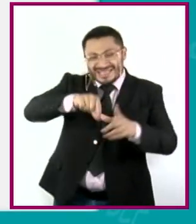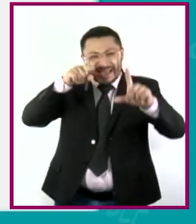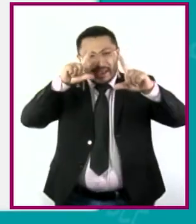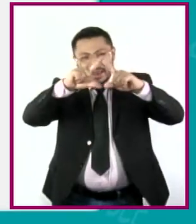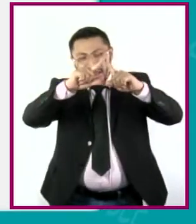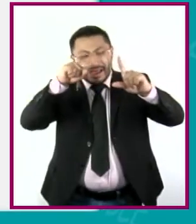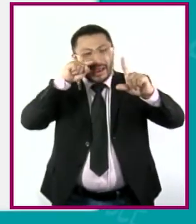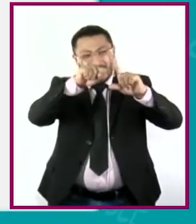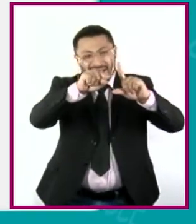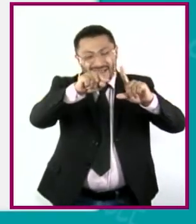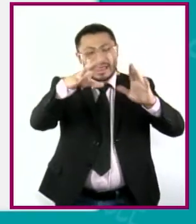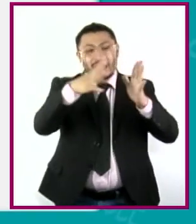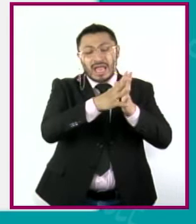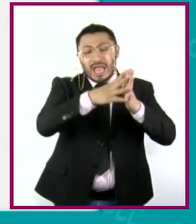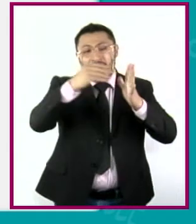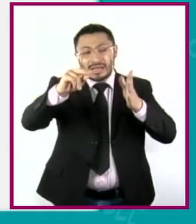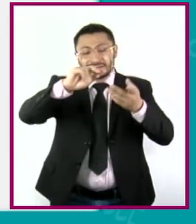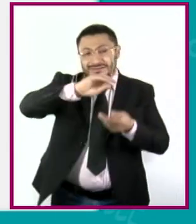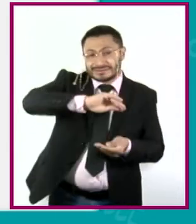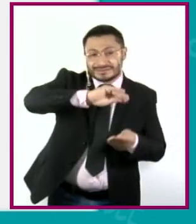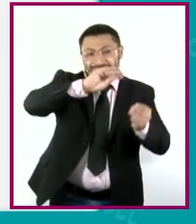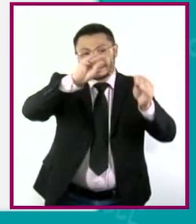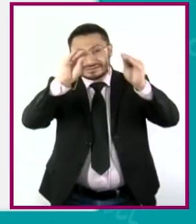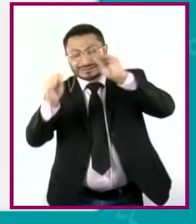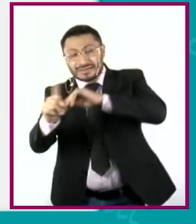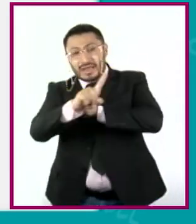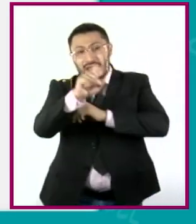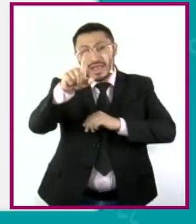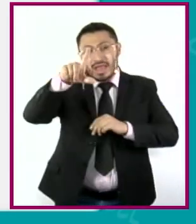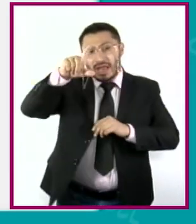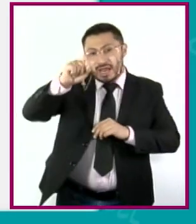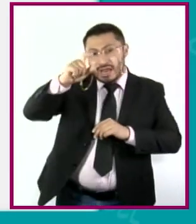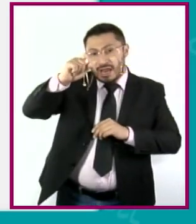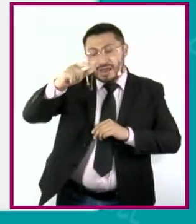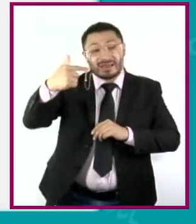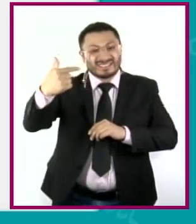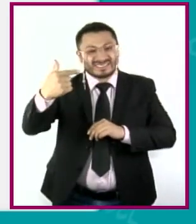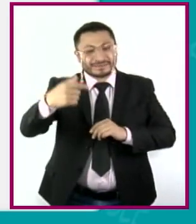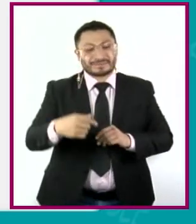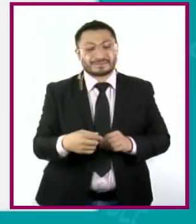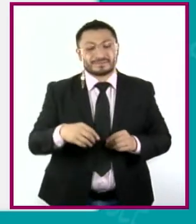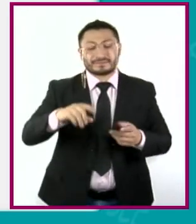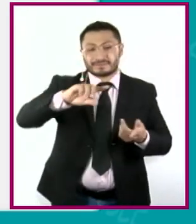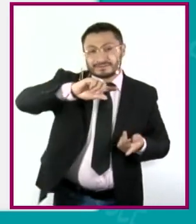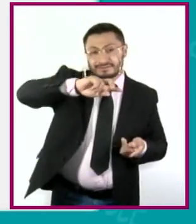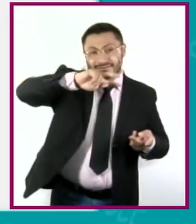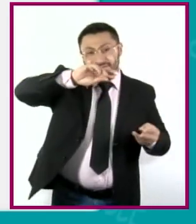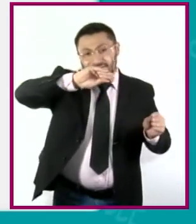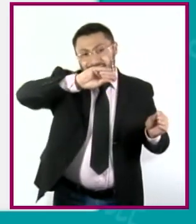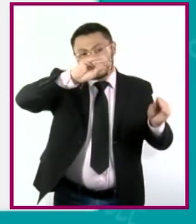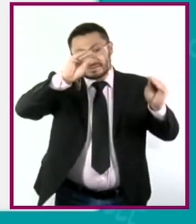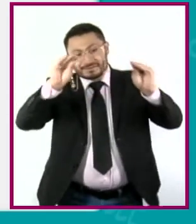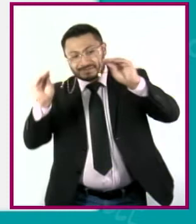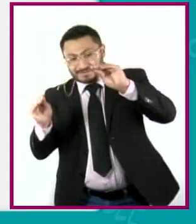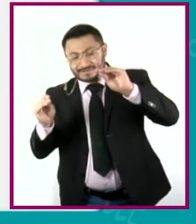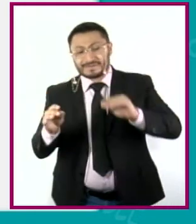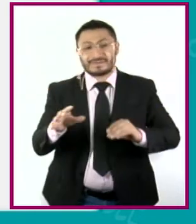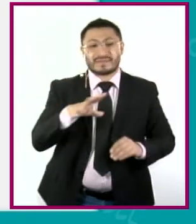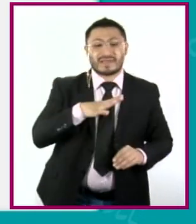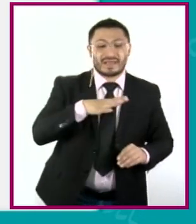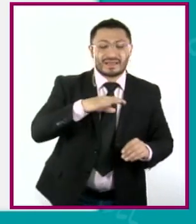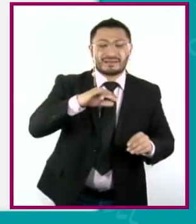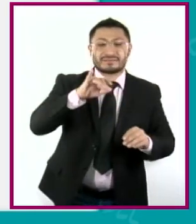a rotar 120 grados el triángulo. Lo roto y ahí está del